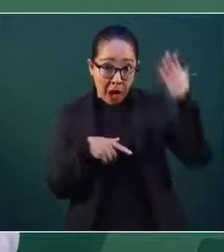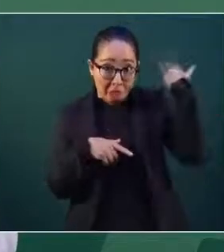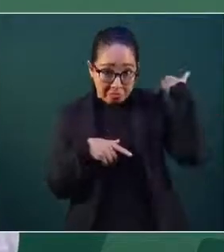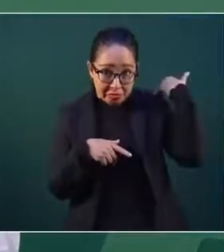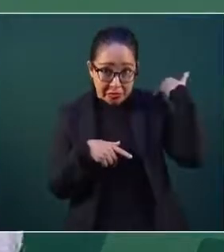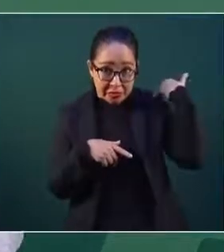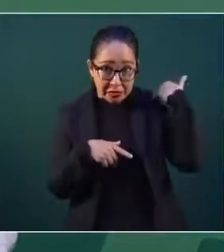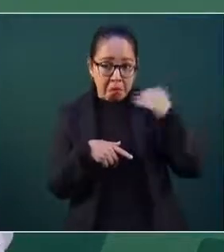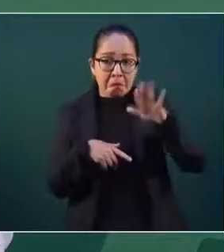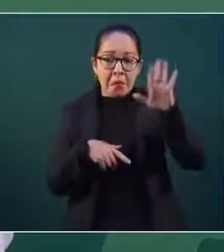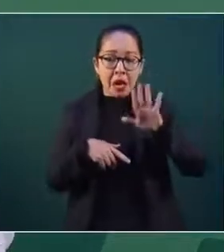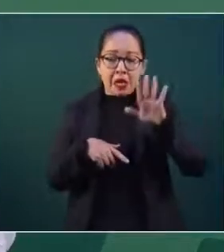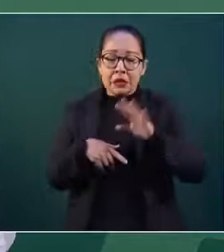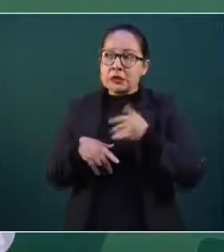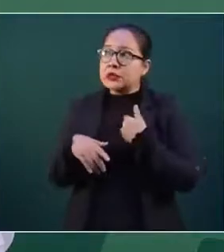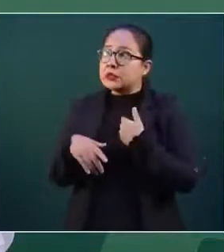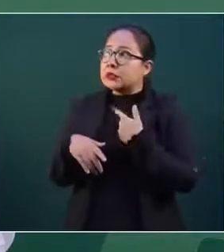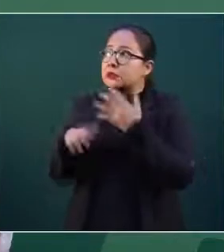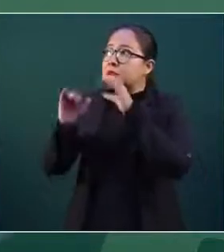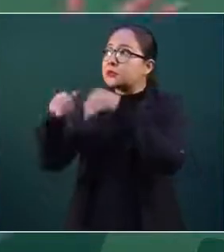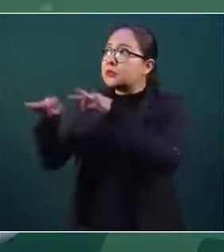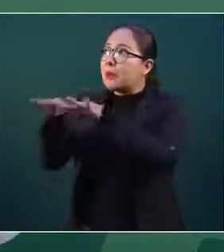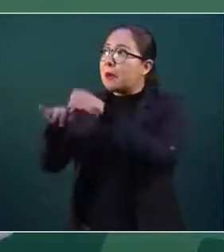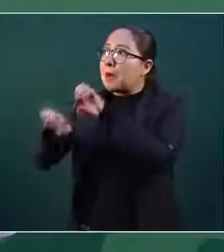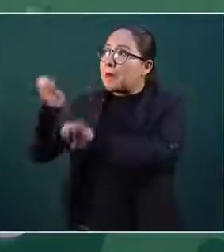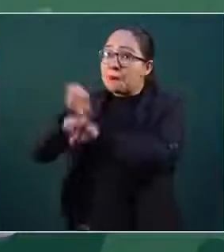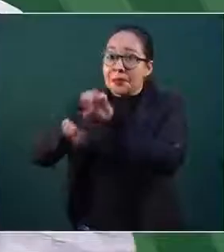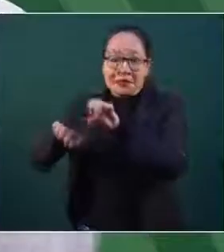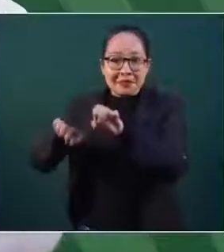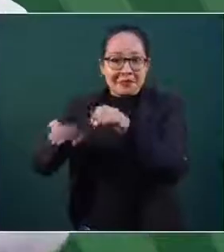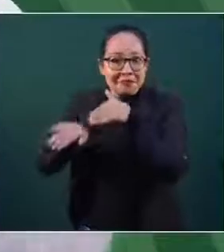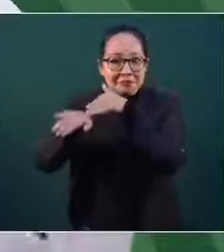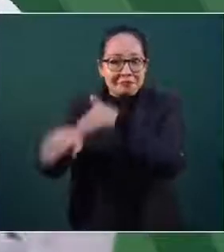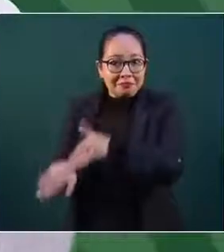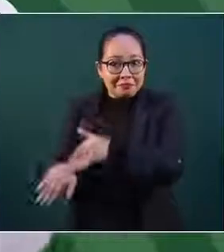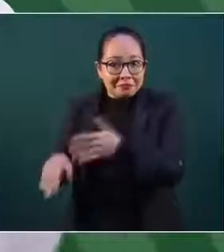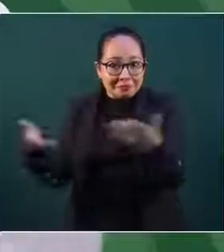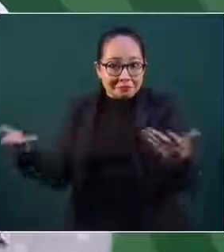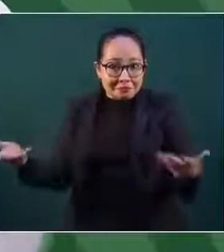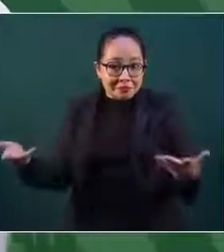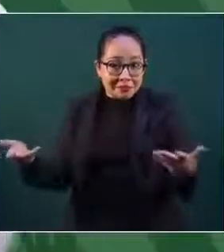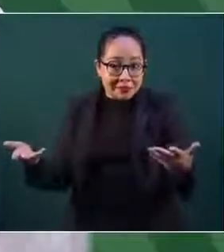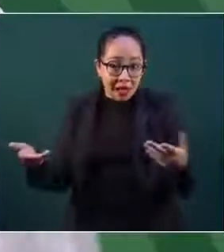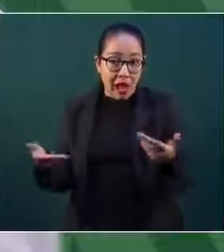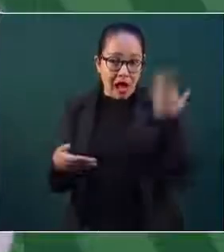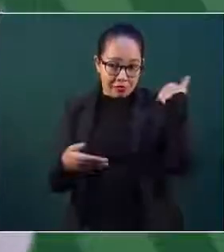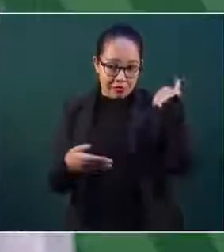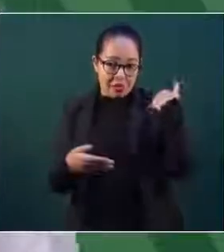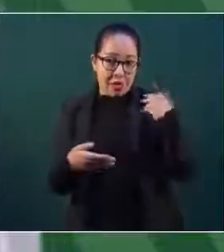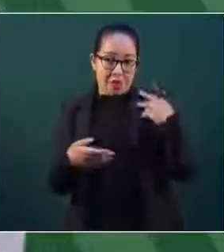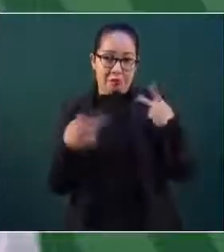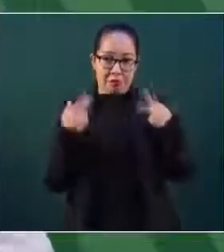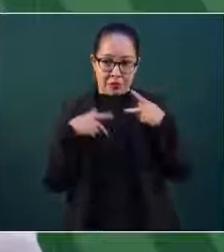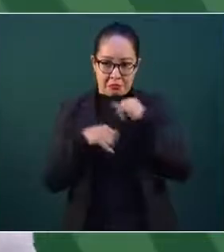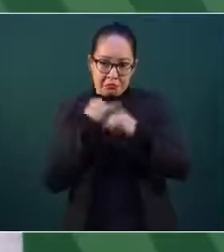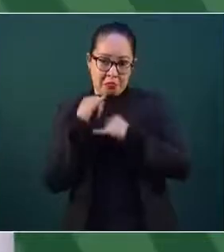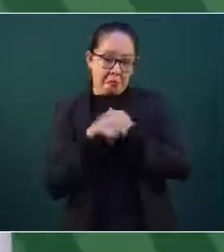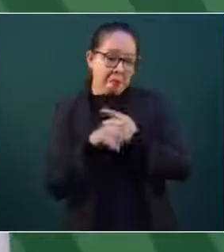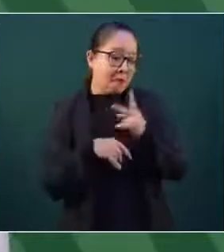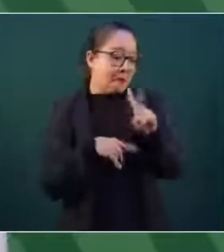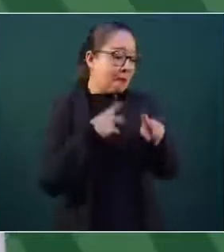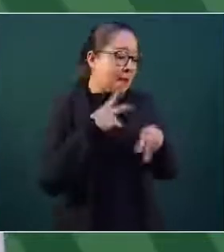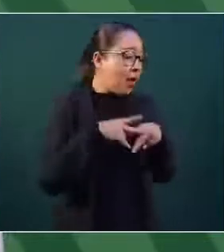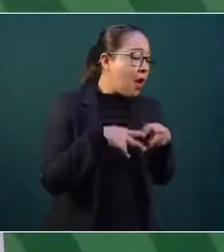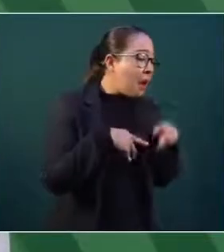de estas grandes empresas. Venían a México y veían a nuestro país como